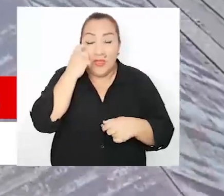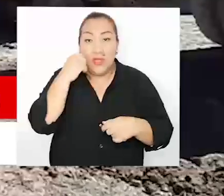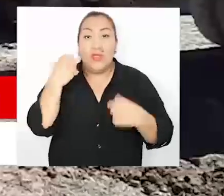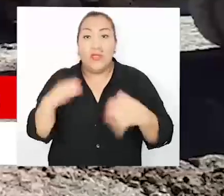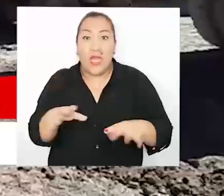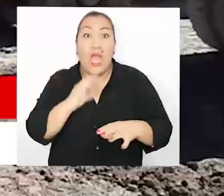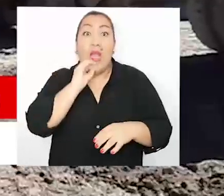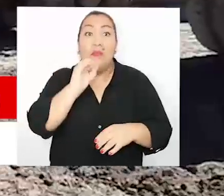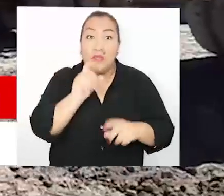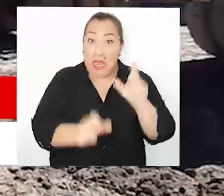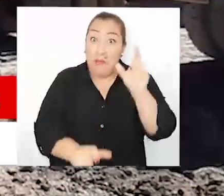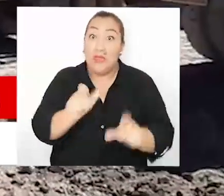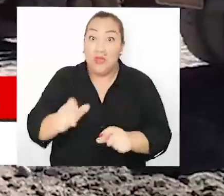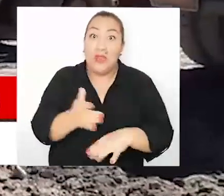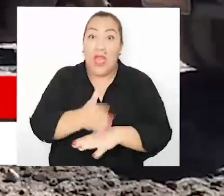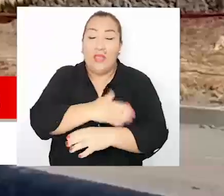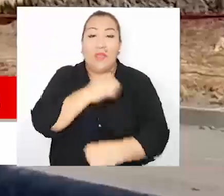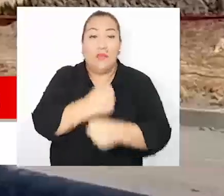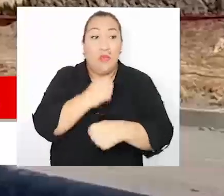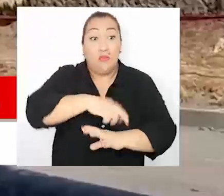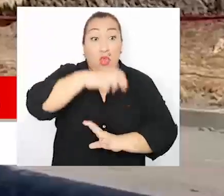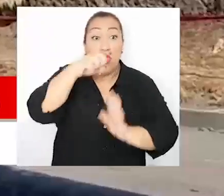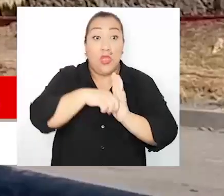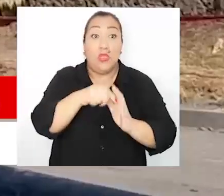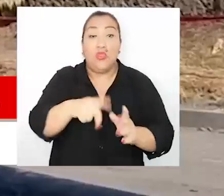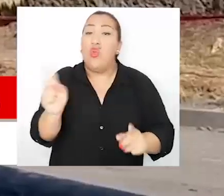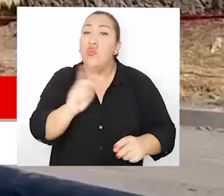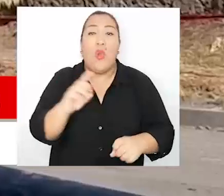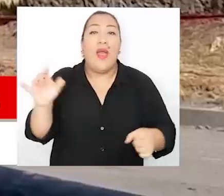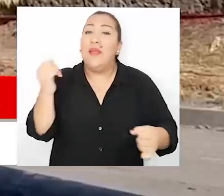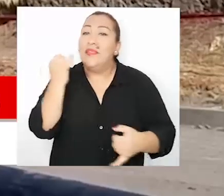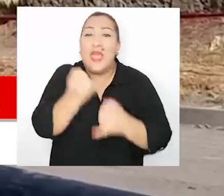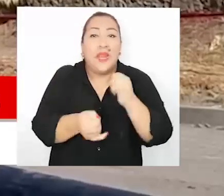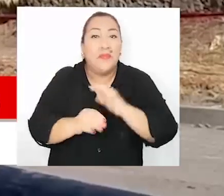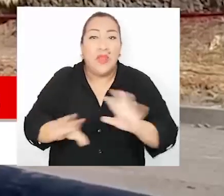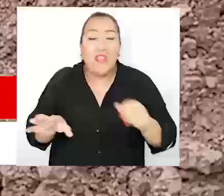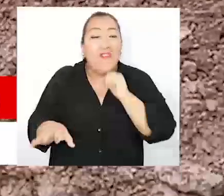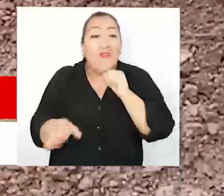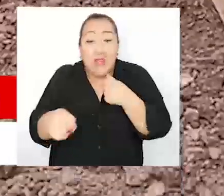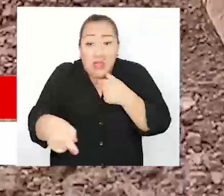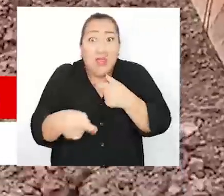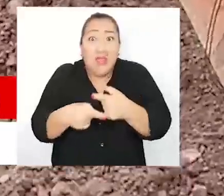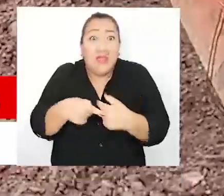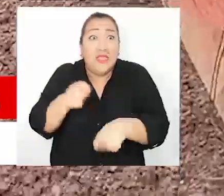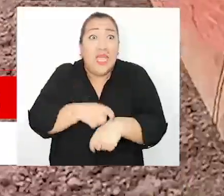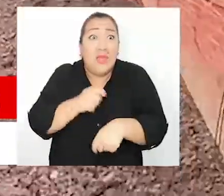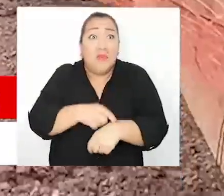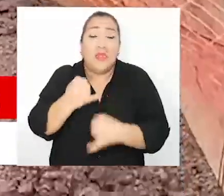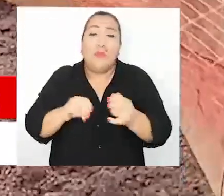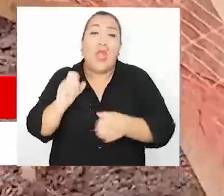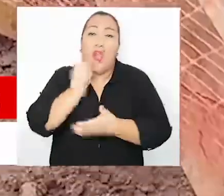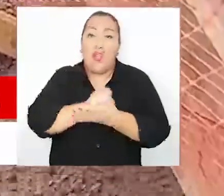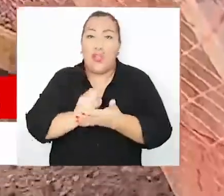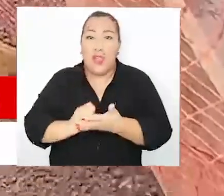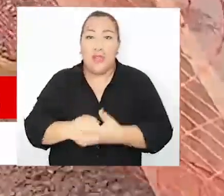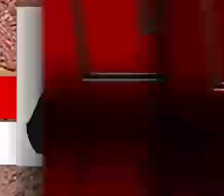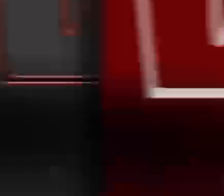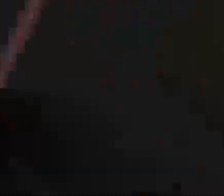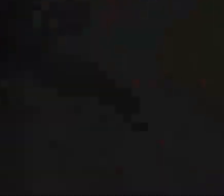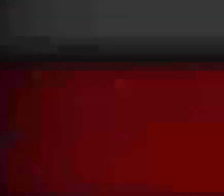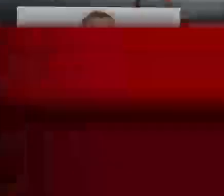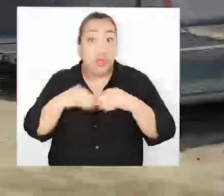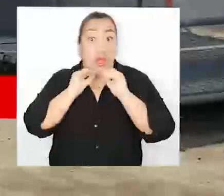control concurrente, advertimos que los componentes de las obras se encuentran inconclusos y que los plazos próximos a